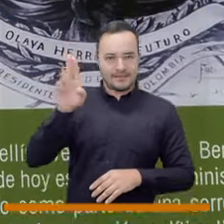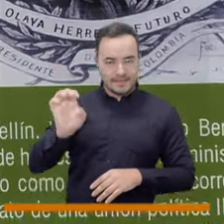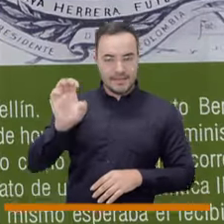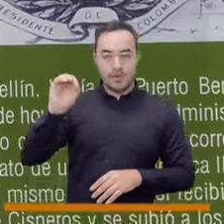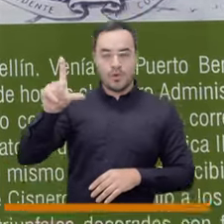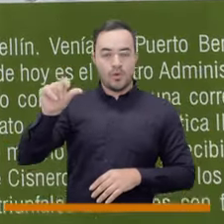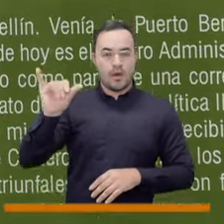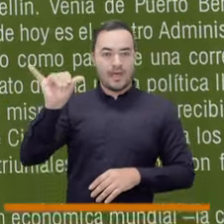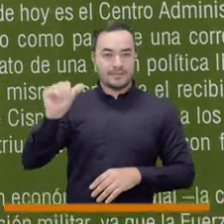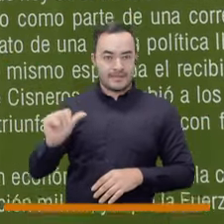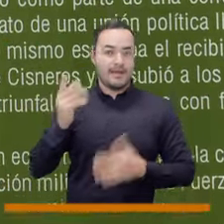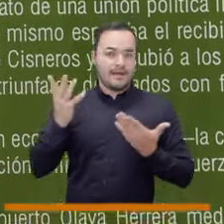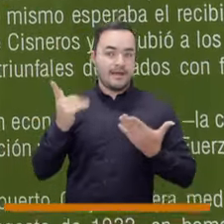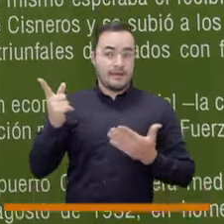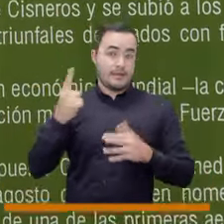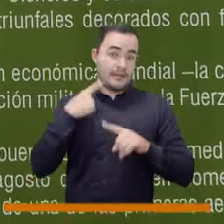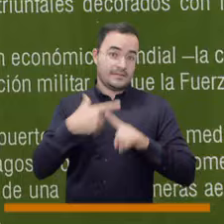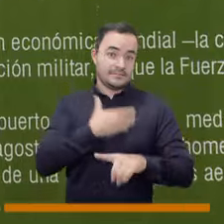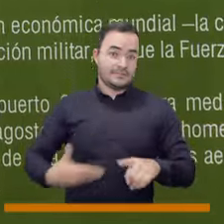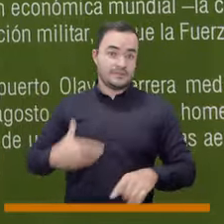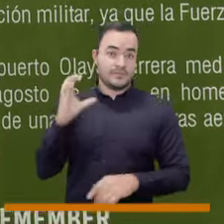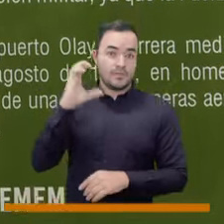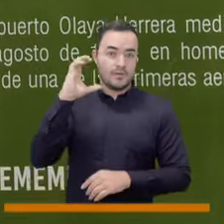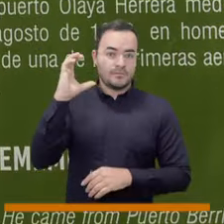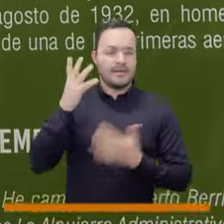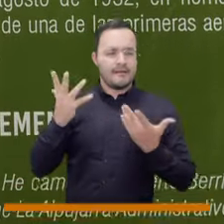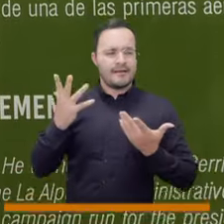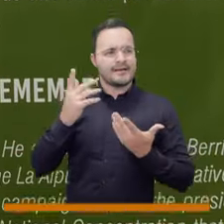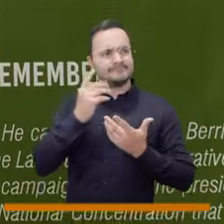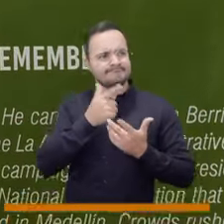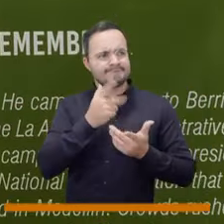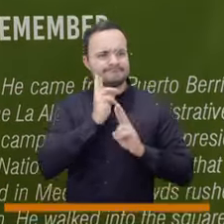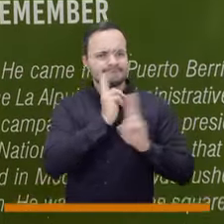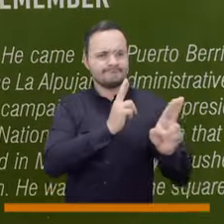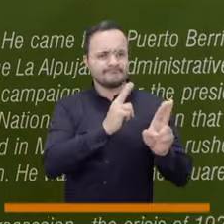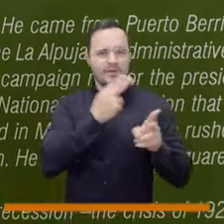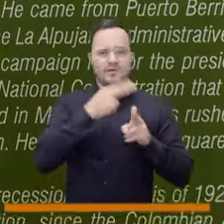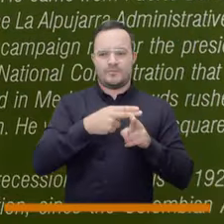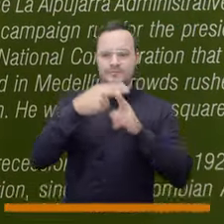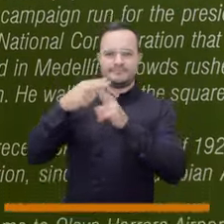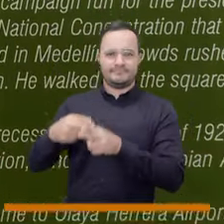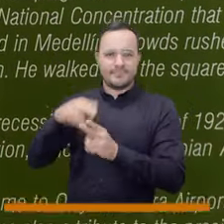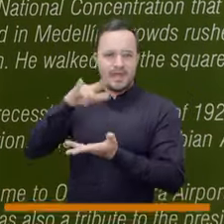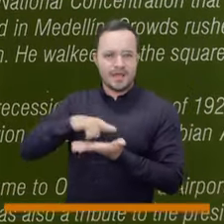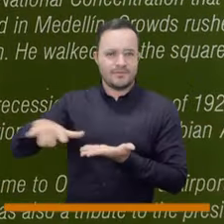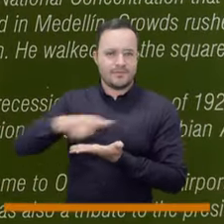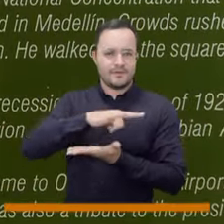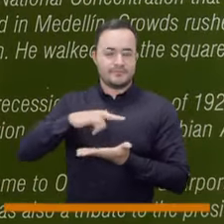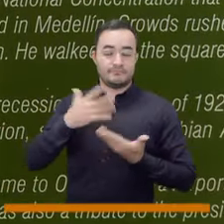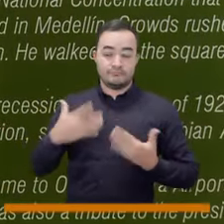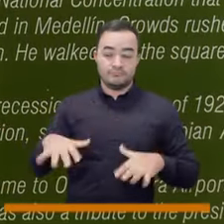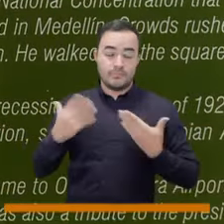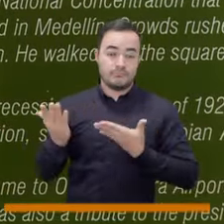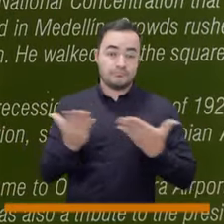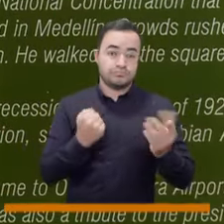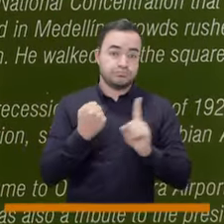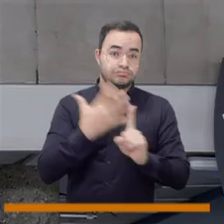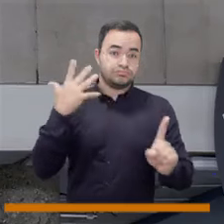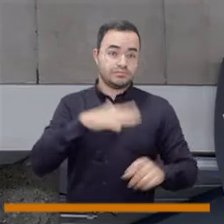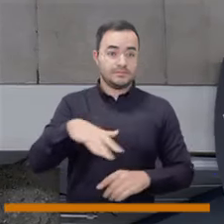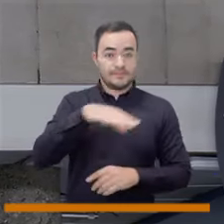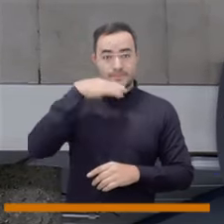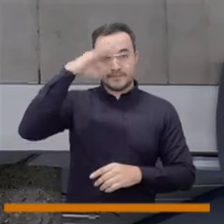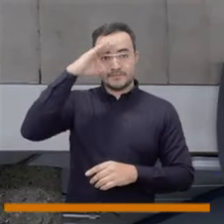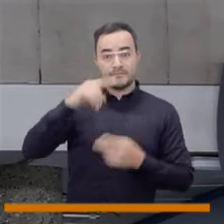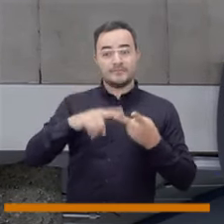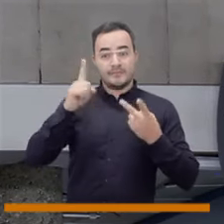expresidente del país lleva su nombre esta terminal aérea, que le ha servido no solamente a la ciudad de Medellín, al área metropolitana, sino toda la